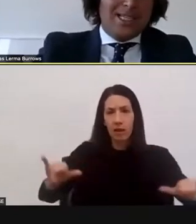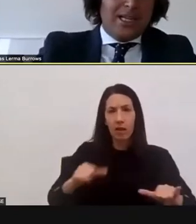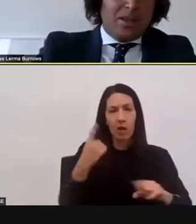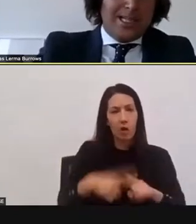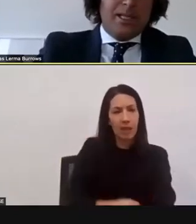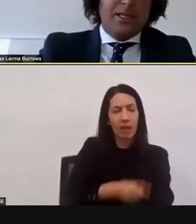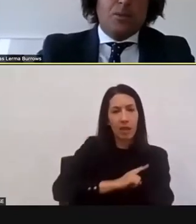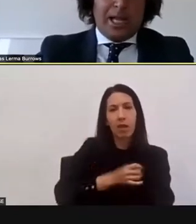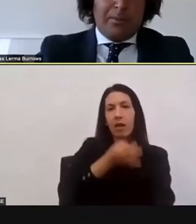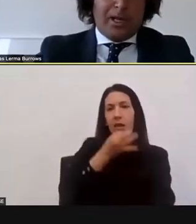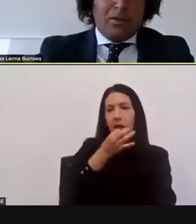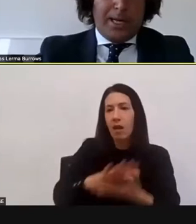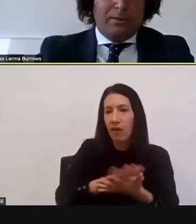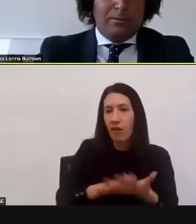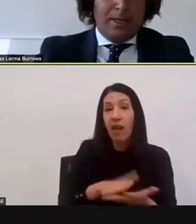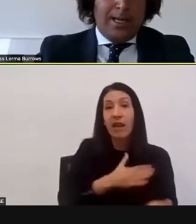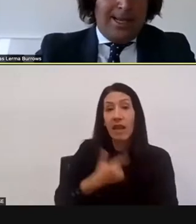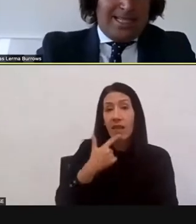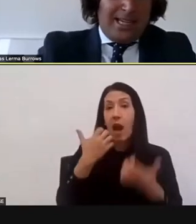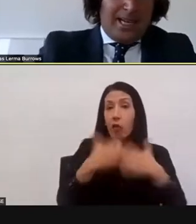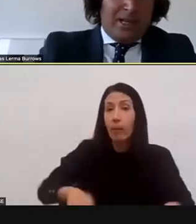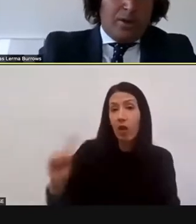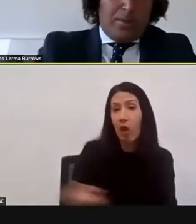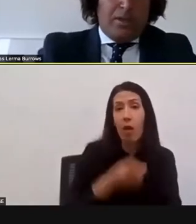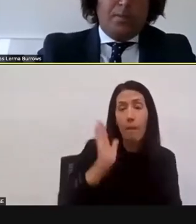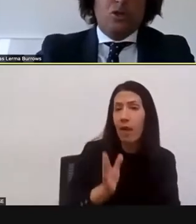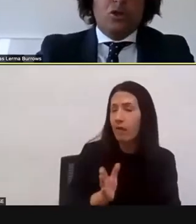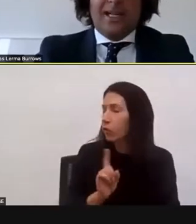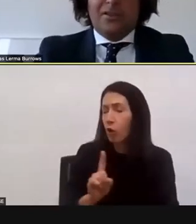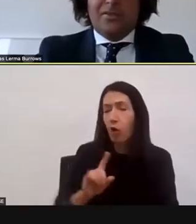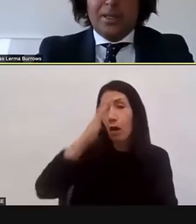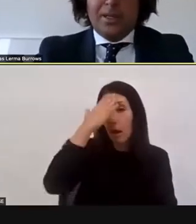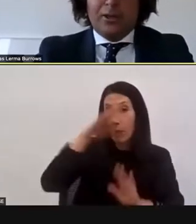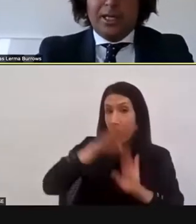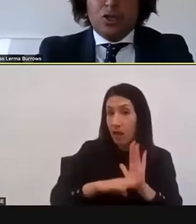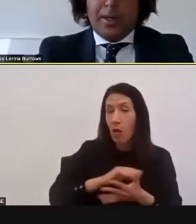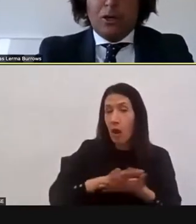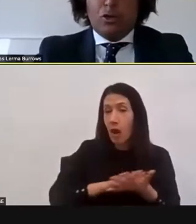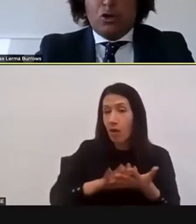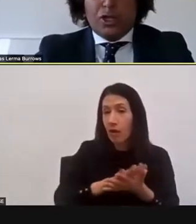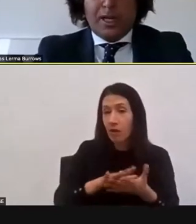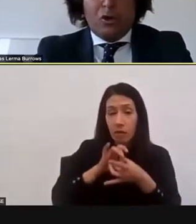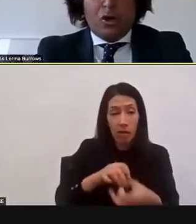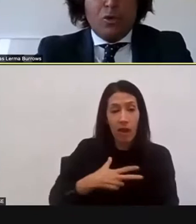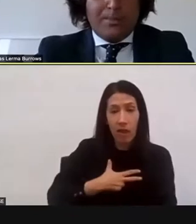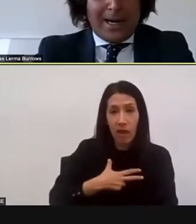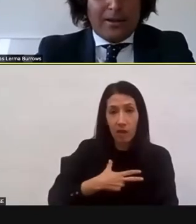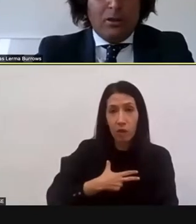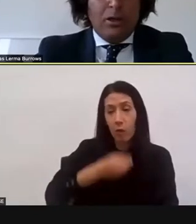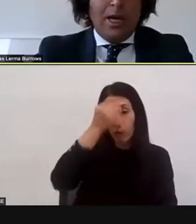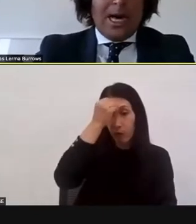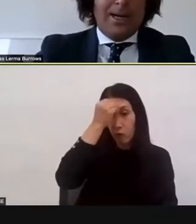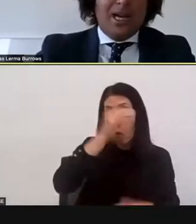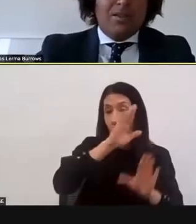pasan necesariamente por la incriminación penal. El significado de principios con carácter fragmentario del derecho penal o su consideración como última